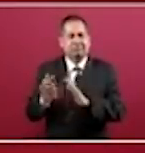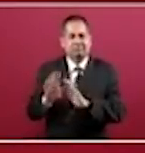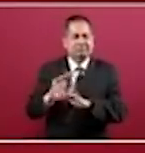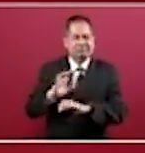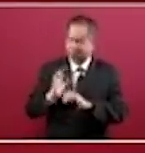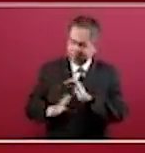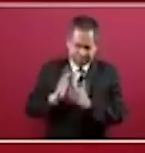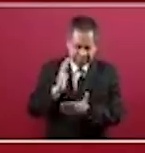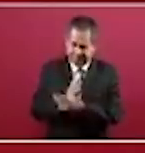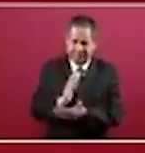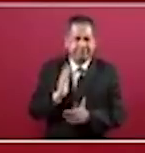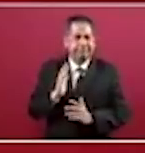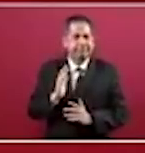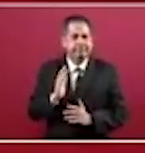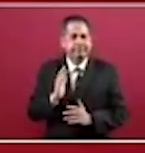ya no